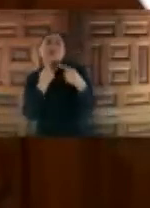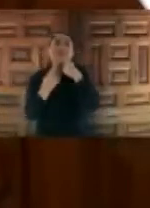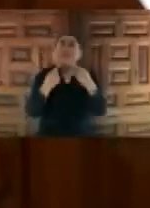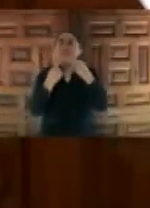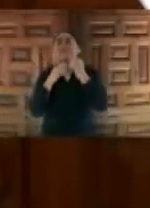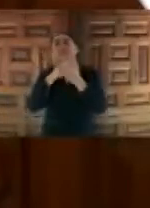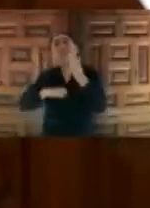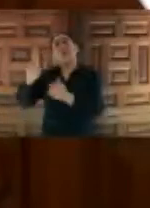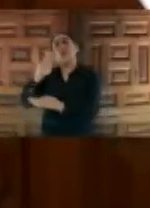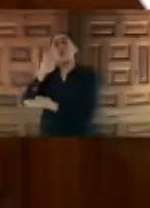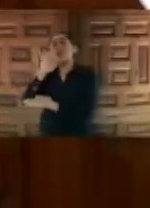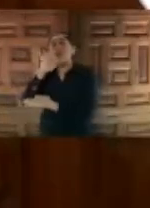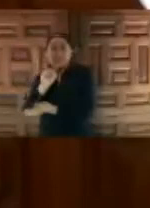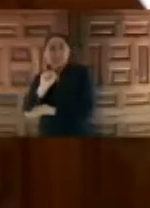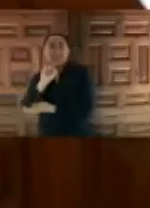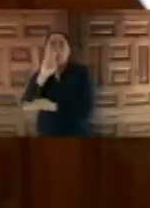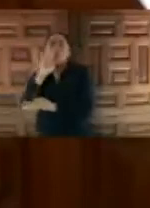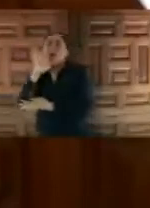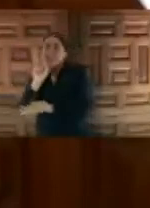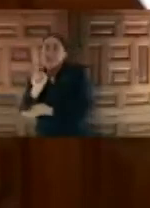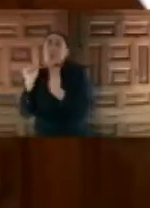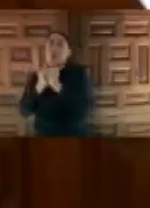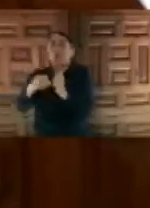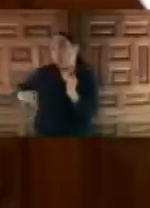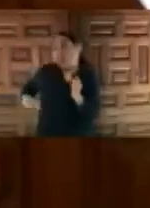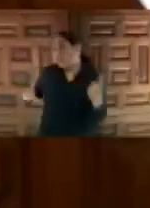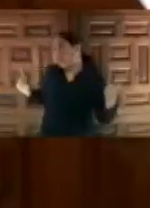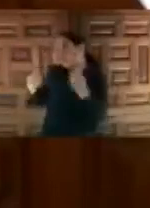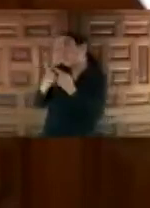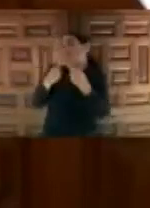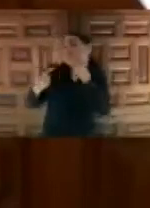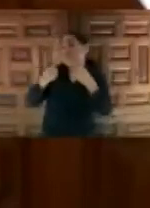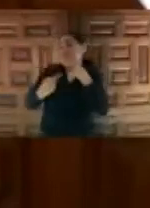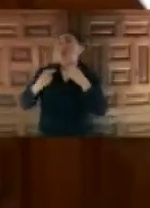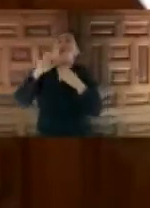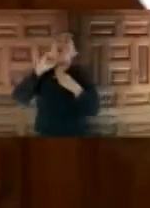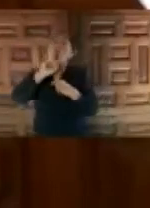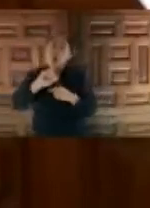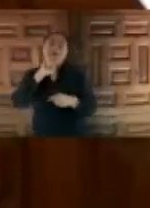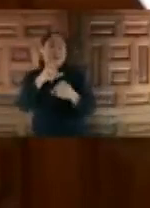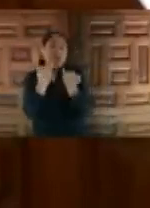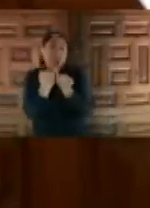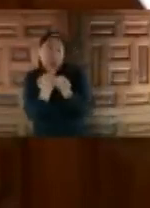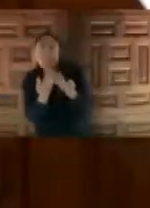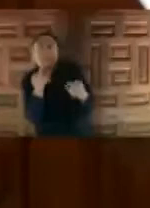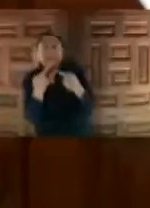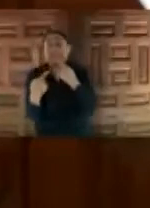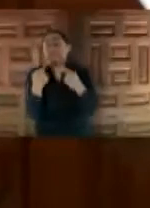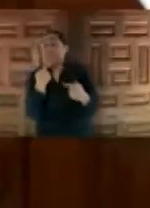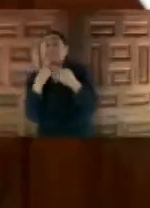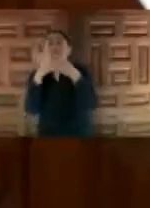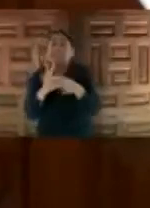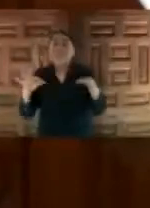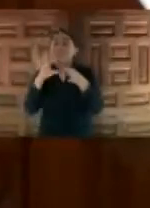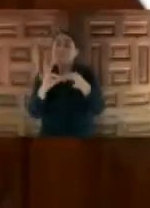por ejemplo, como interlocutor con el gobierno o incluso negociaciones que pasan y que históricamente han pasado